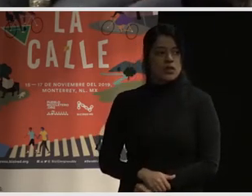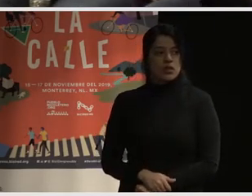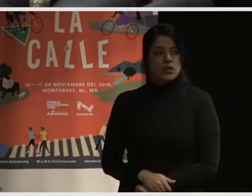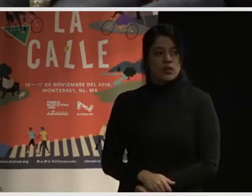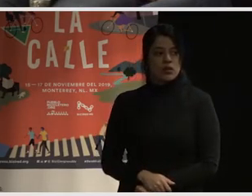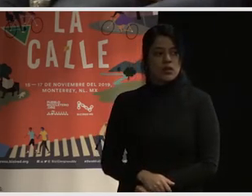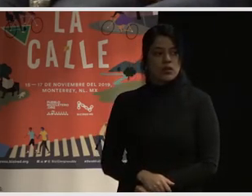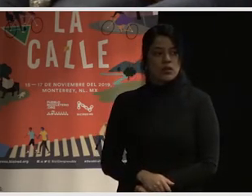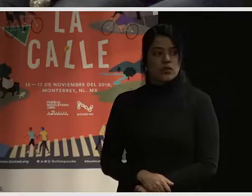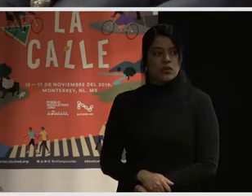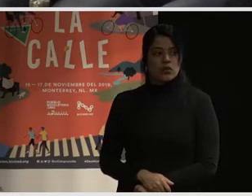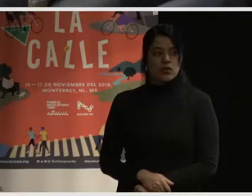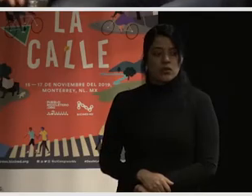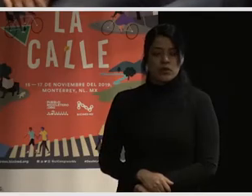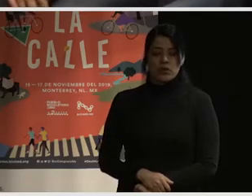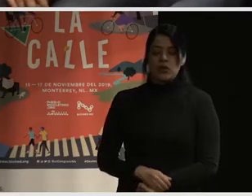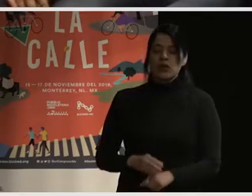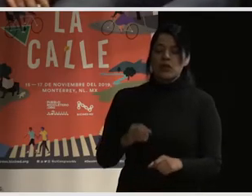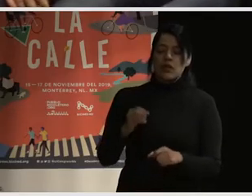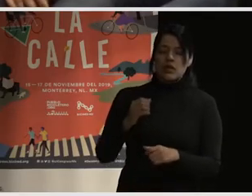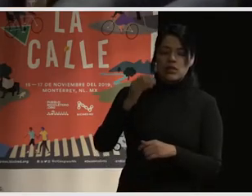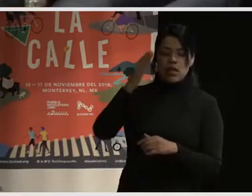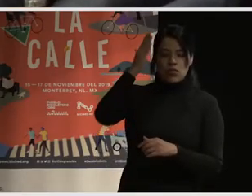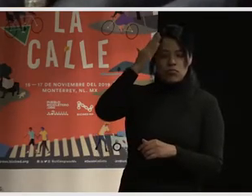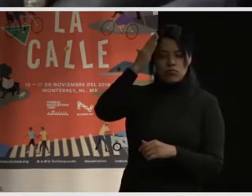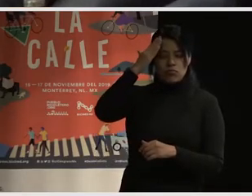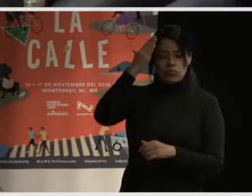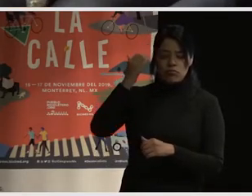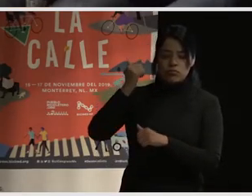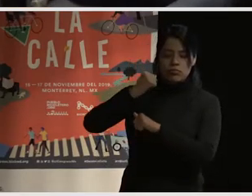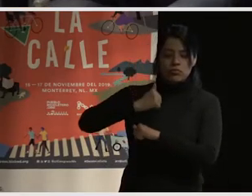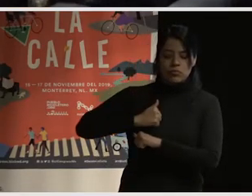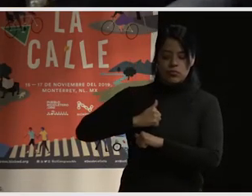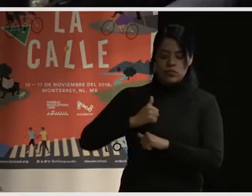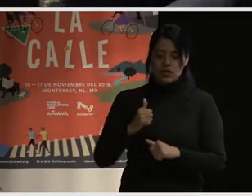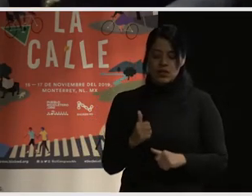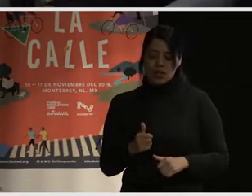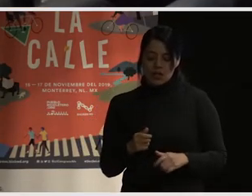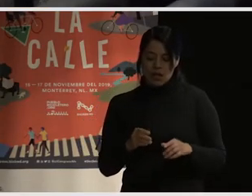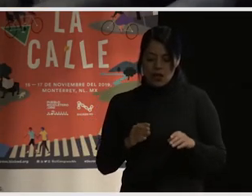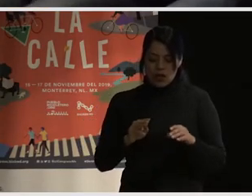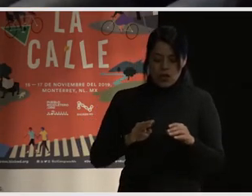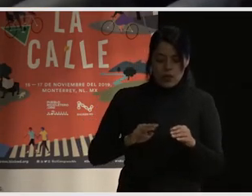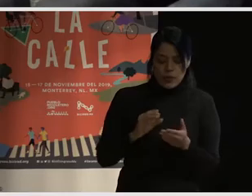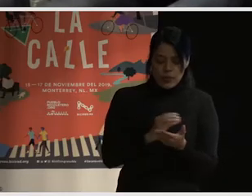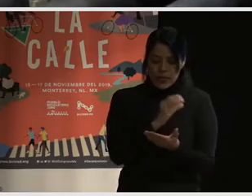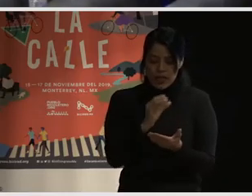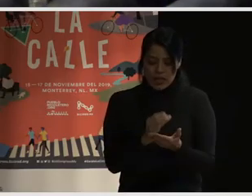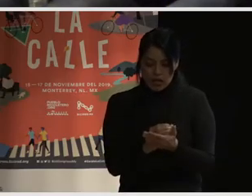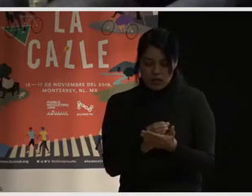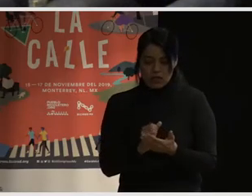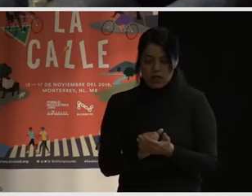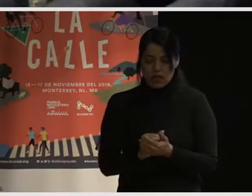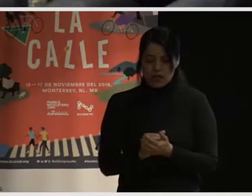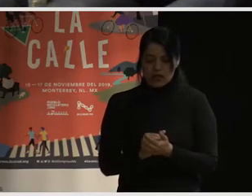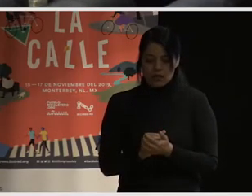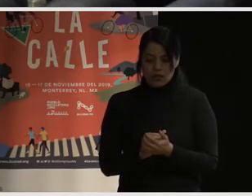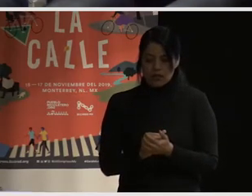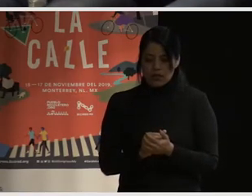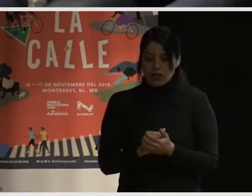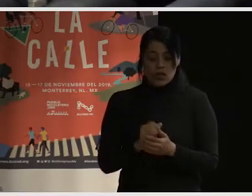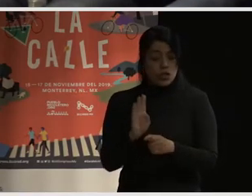desde el punto de vista de la coordinación metropolitana como un tanto como algo que puede ser algo